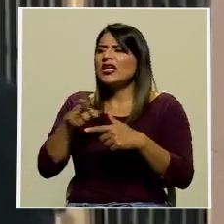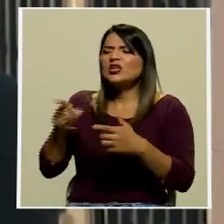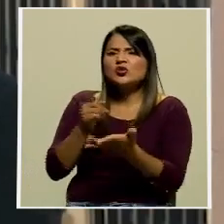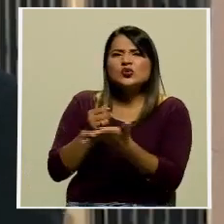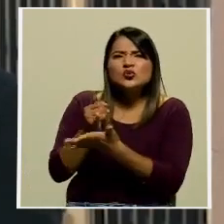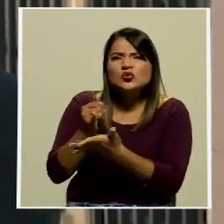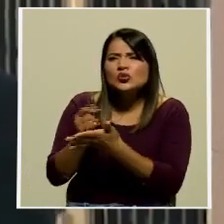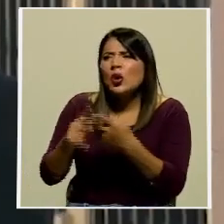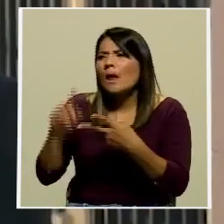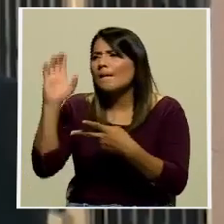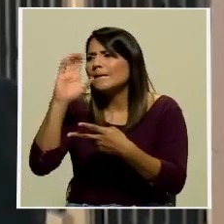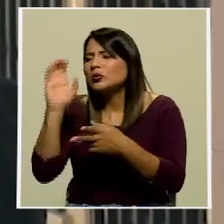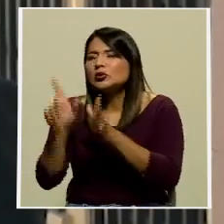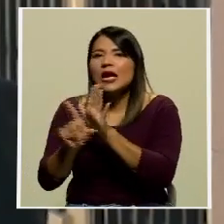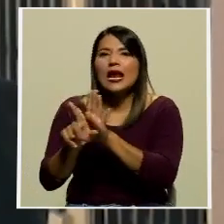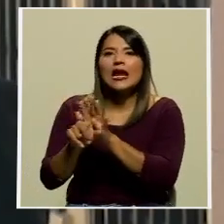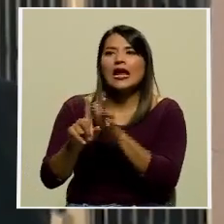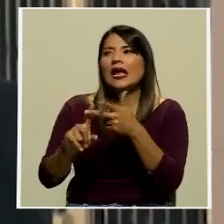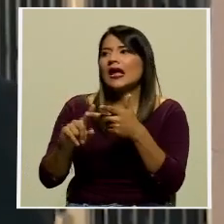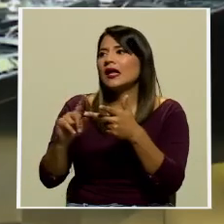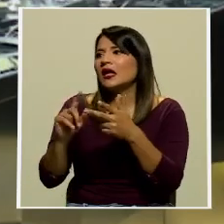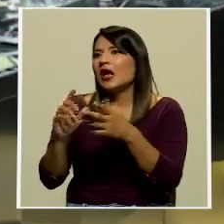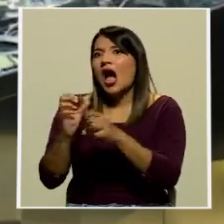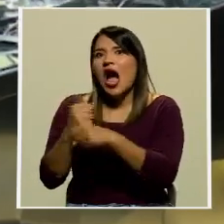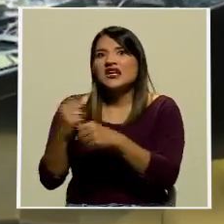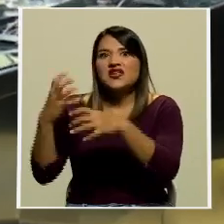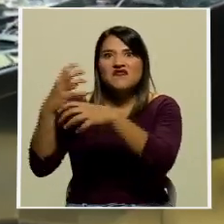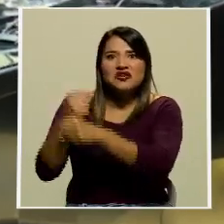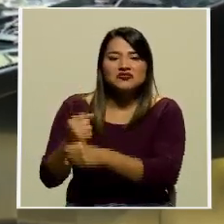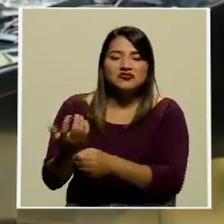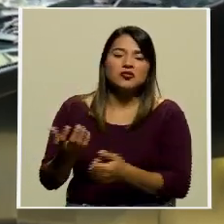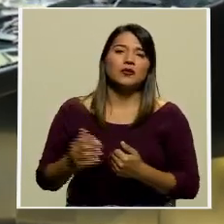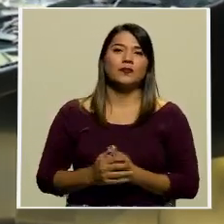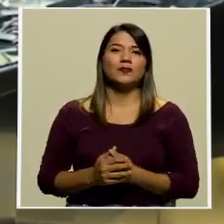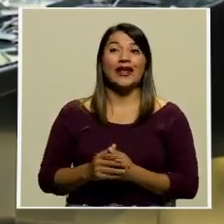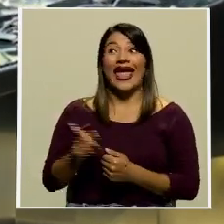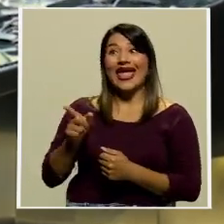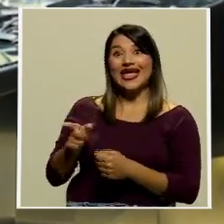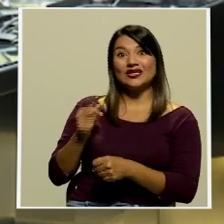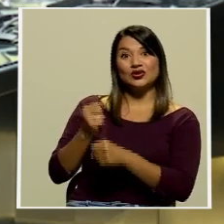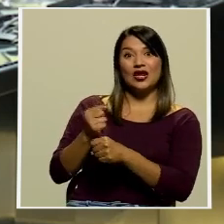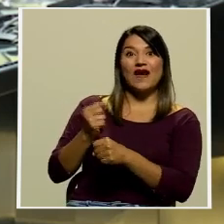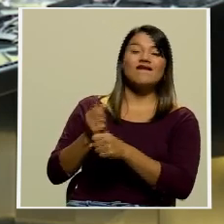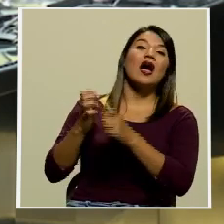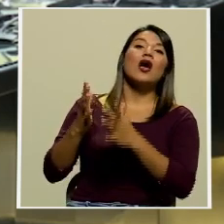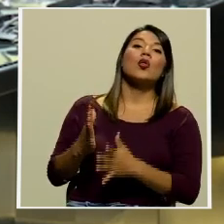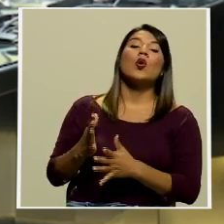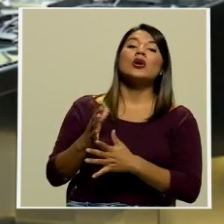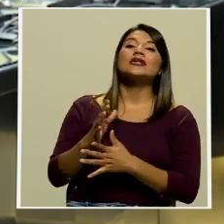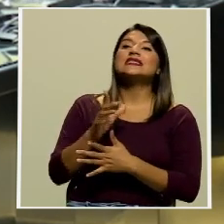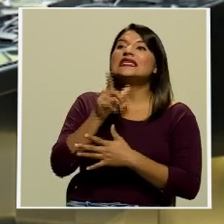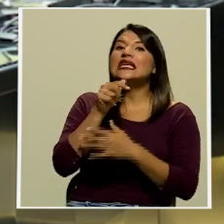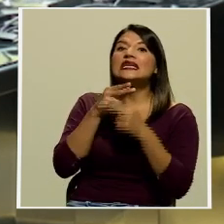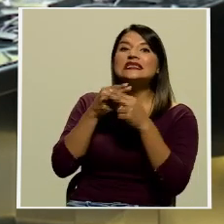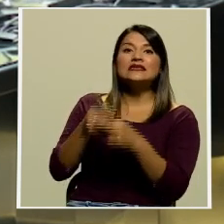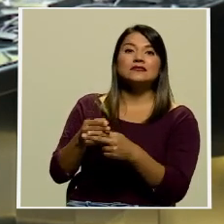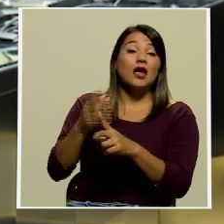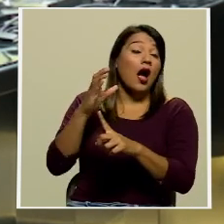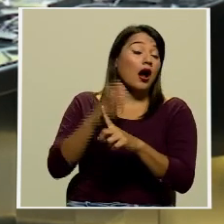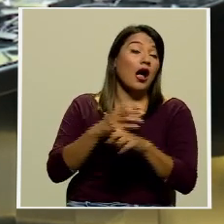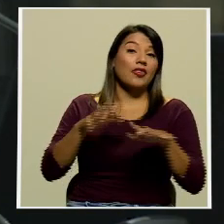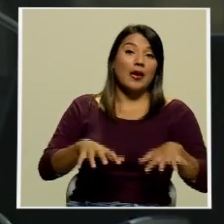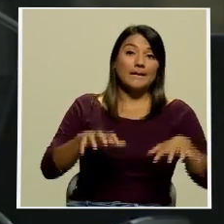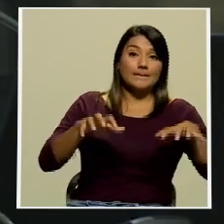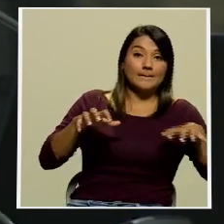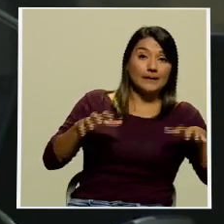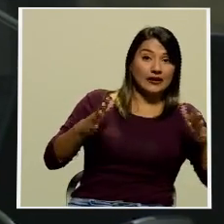jurisprudencia, resúmenes de expedientes. Estos funcionarios judiciales son propuestos por cada uno de los magistrados y eran aprobados por el